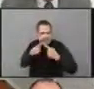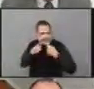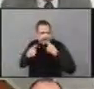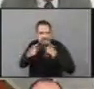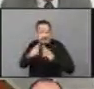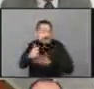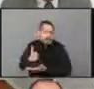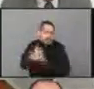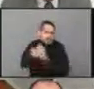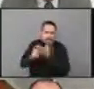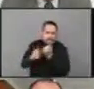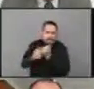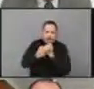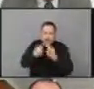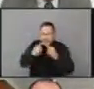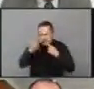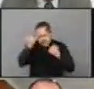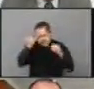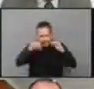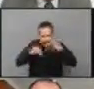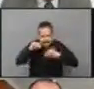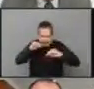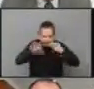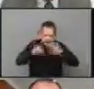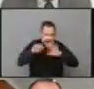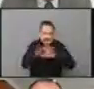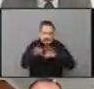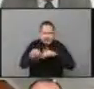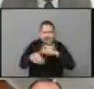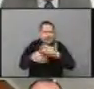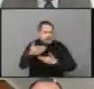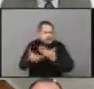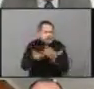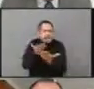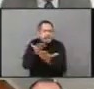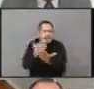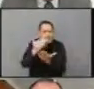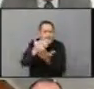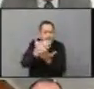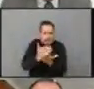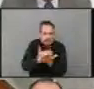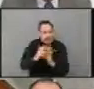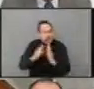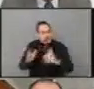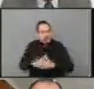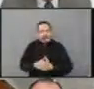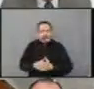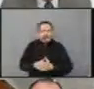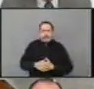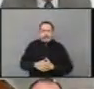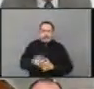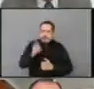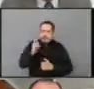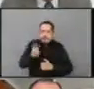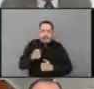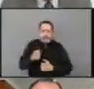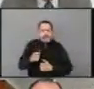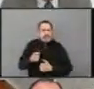quienes van elaborando los proyectos que tenemos. Y bueno, a partir de ello voy